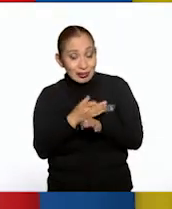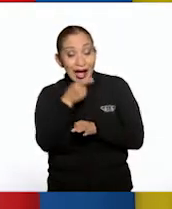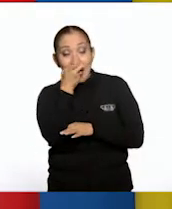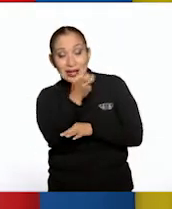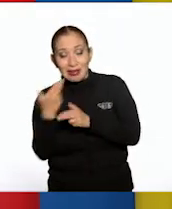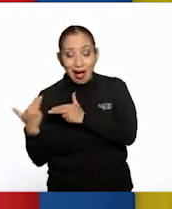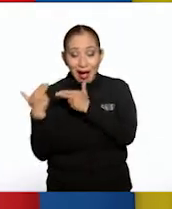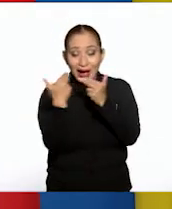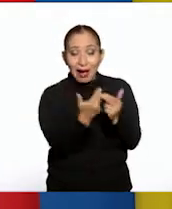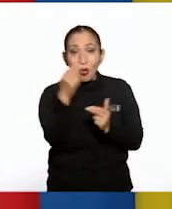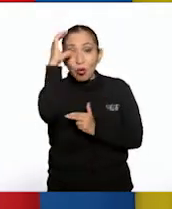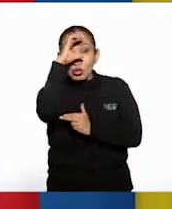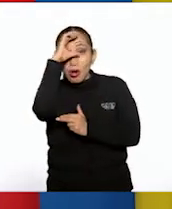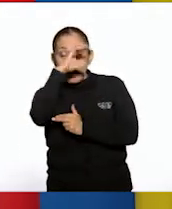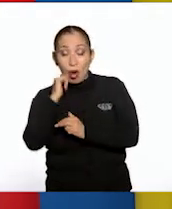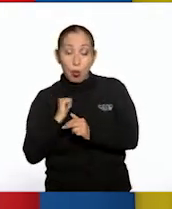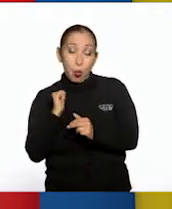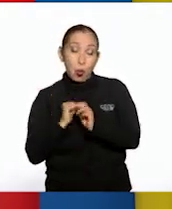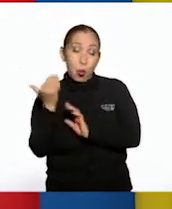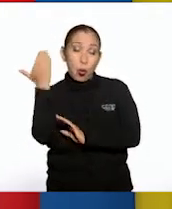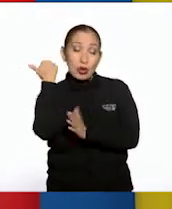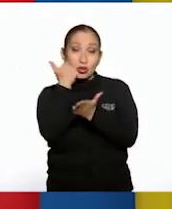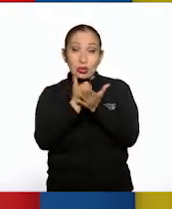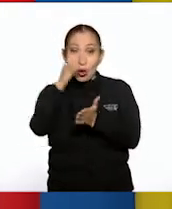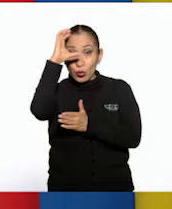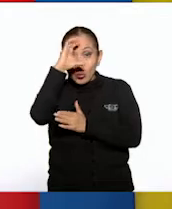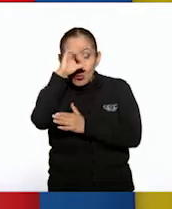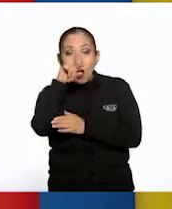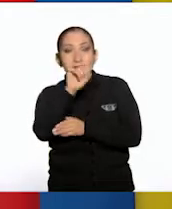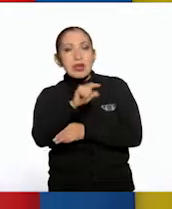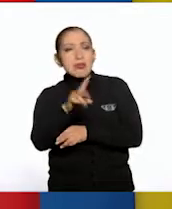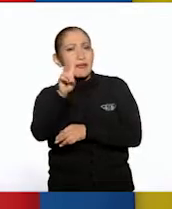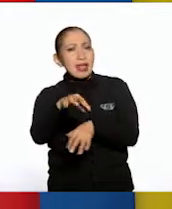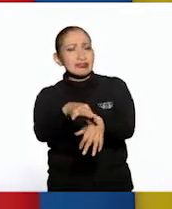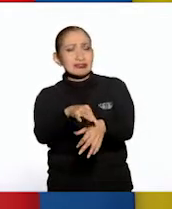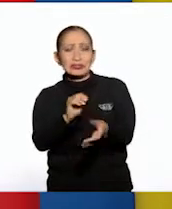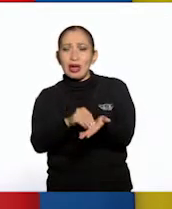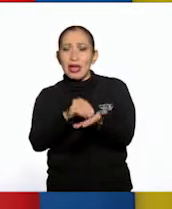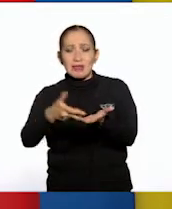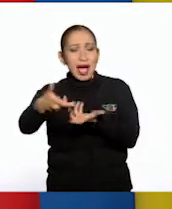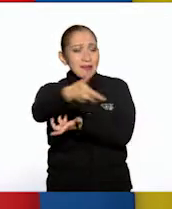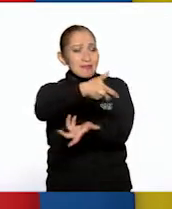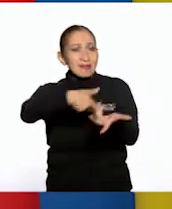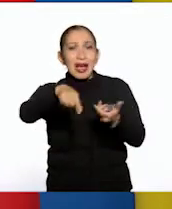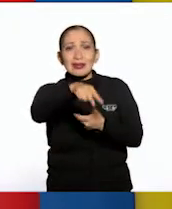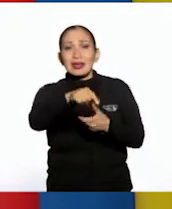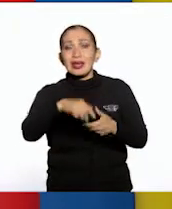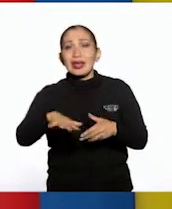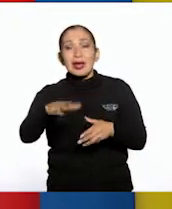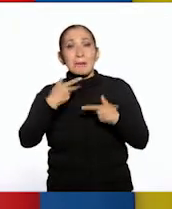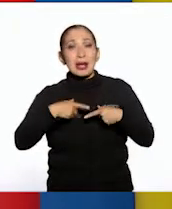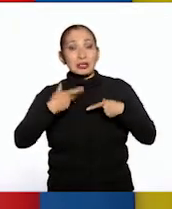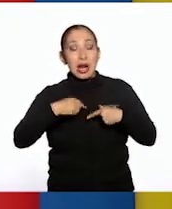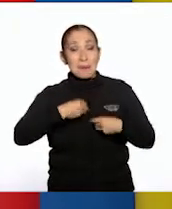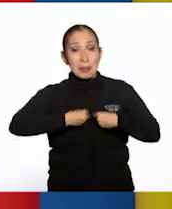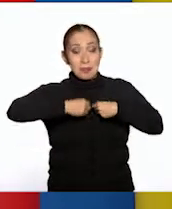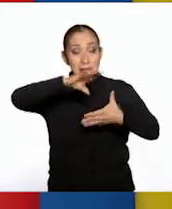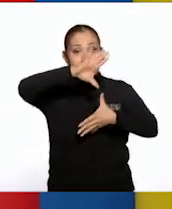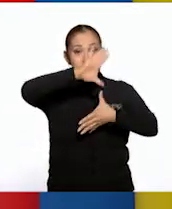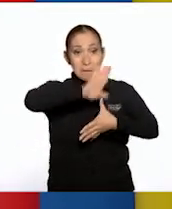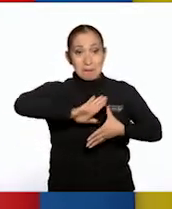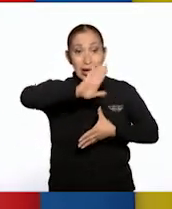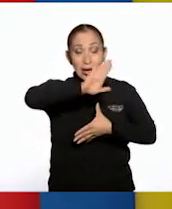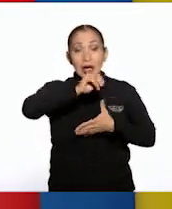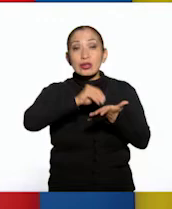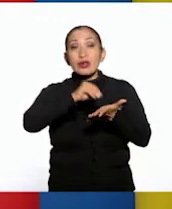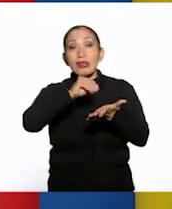esa herencia cultural de las civilizaciones antiguas es una realidad que compartimos los habitantes de las sociedades occidentales y que